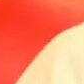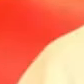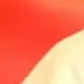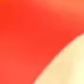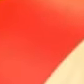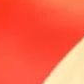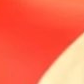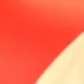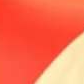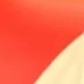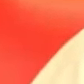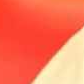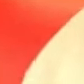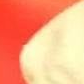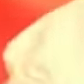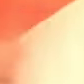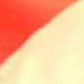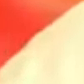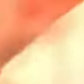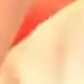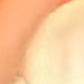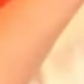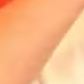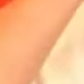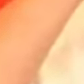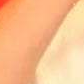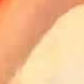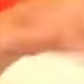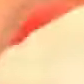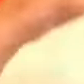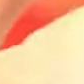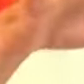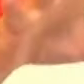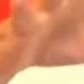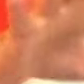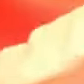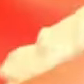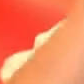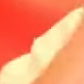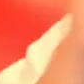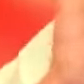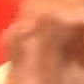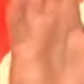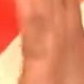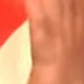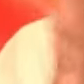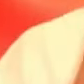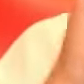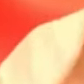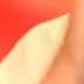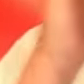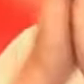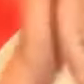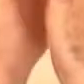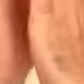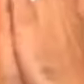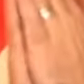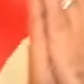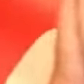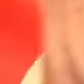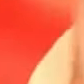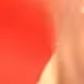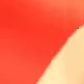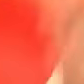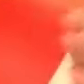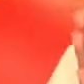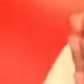sigamos viendo al mentiroso este que no tiene nada en su cabeza todo está escrito fíjese como la la nomenclatura